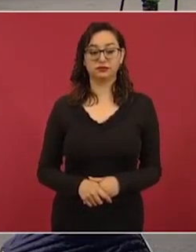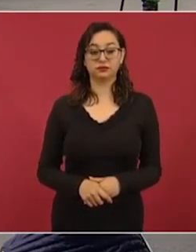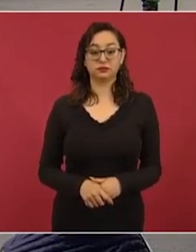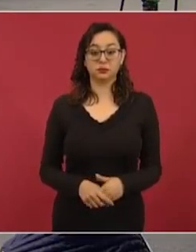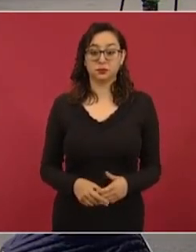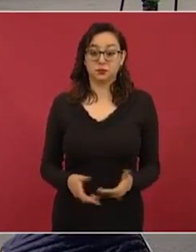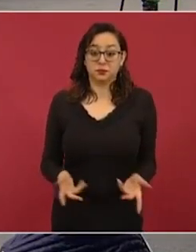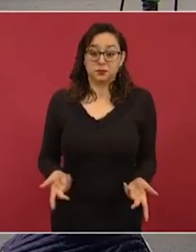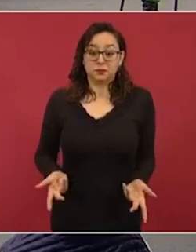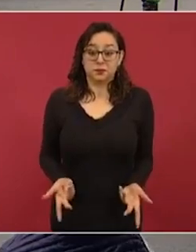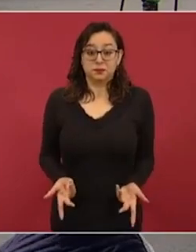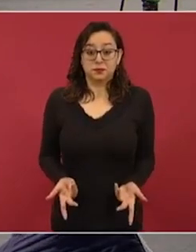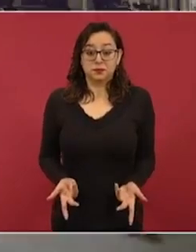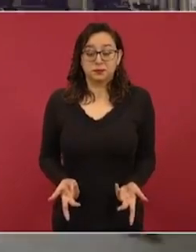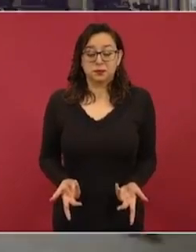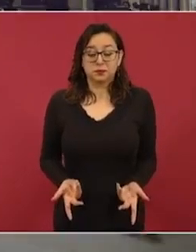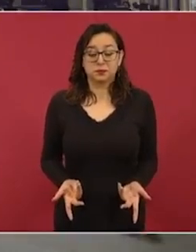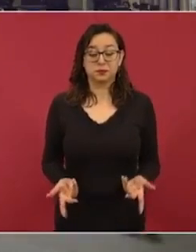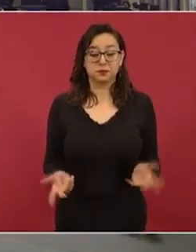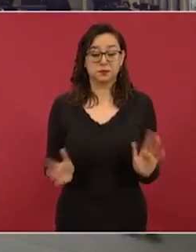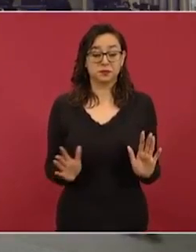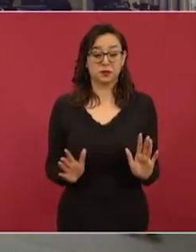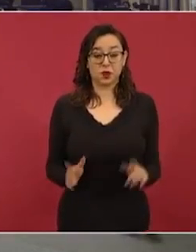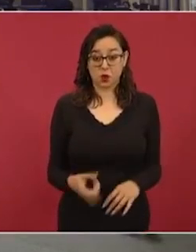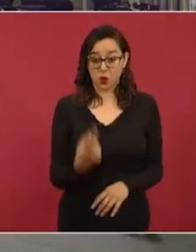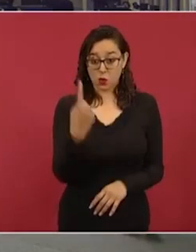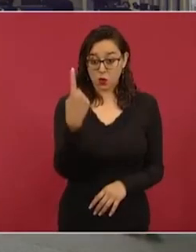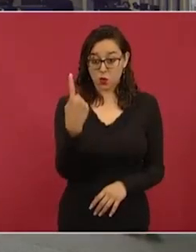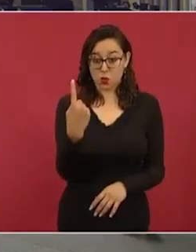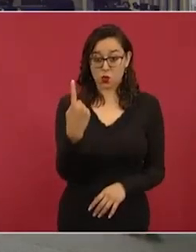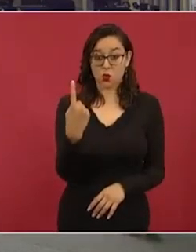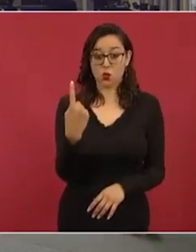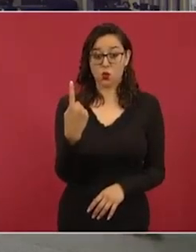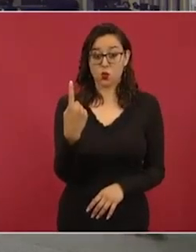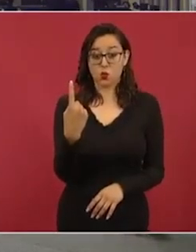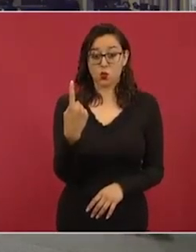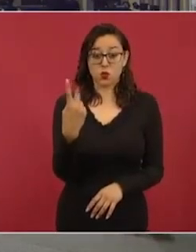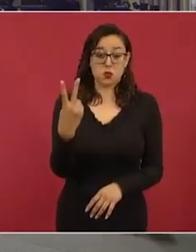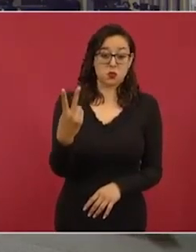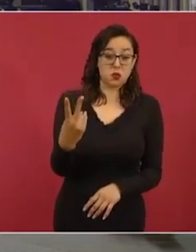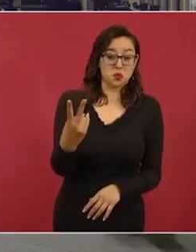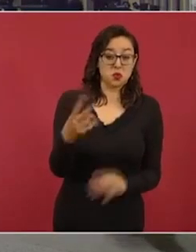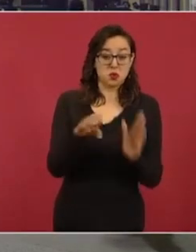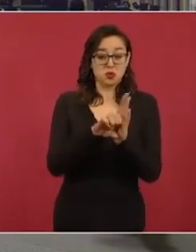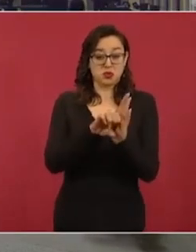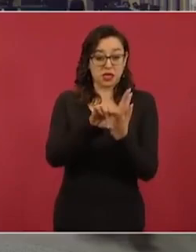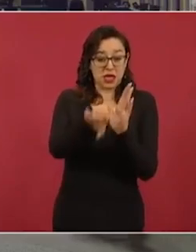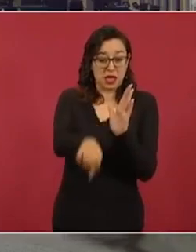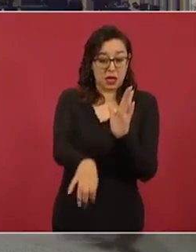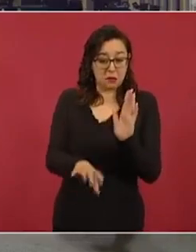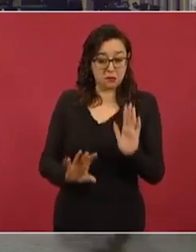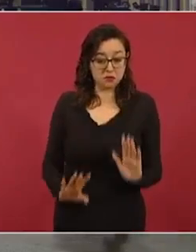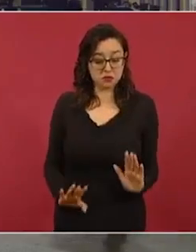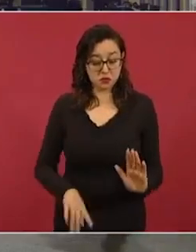Pero eso es por hablar de dos temas. Imagínense